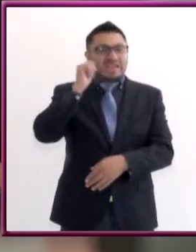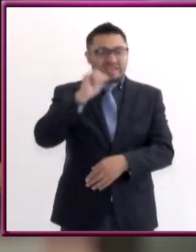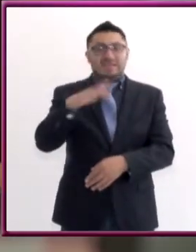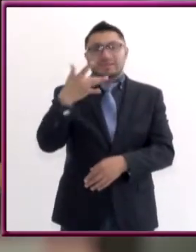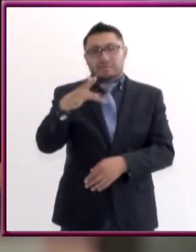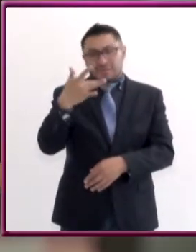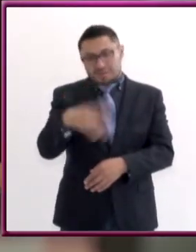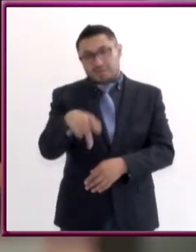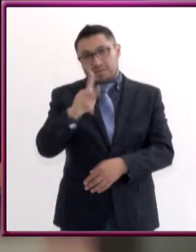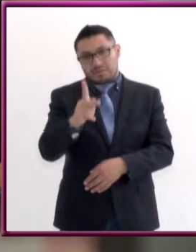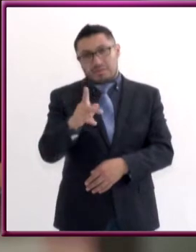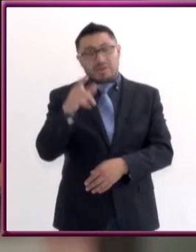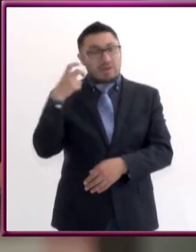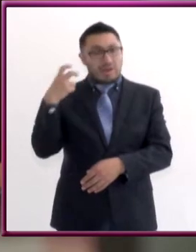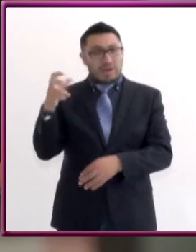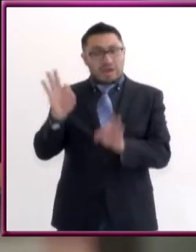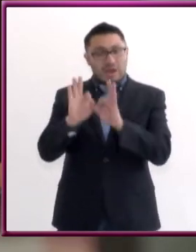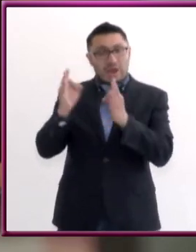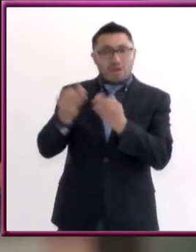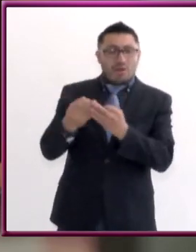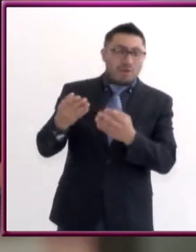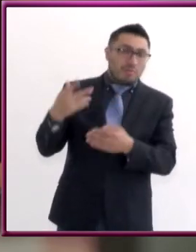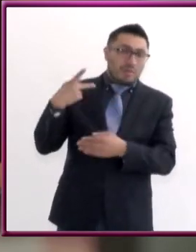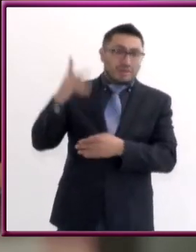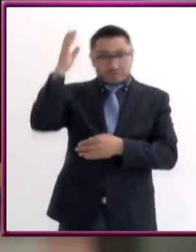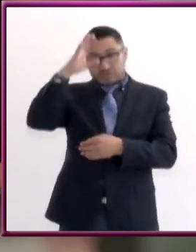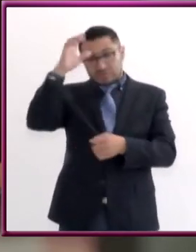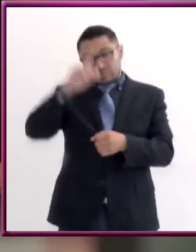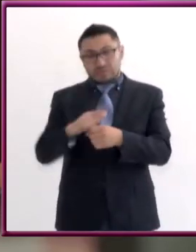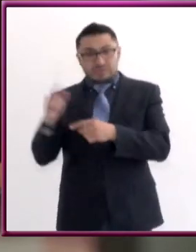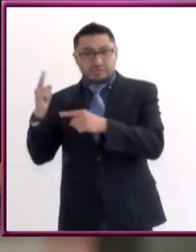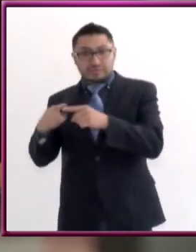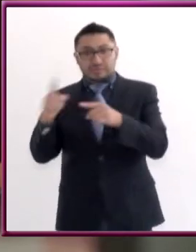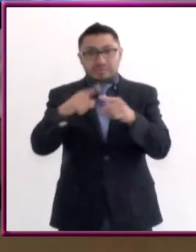pero los rituales están